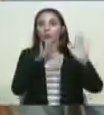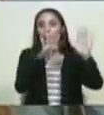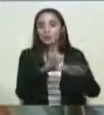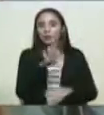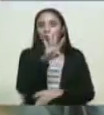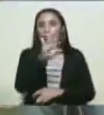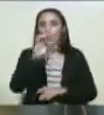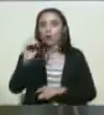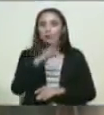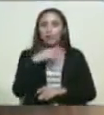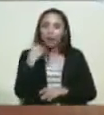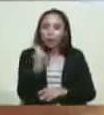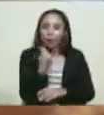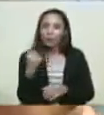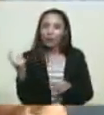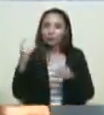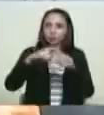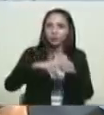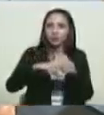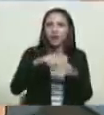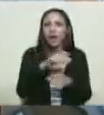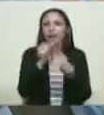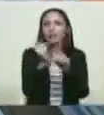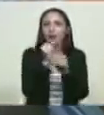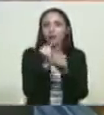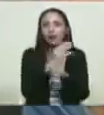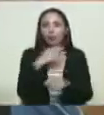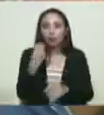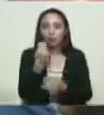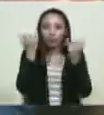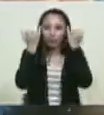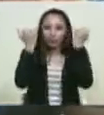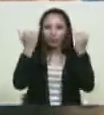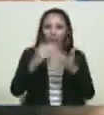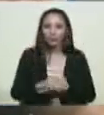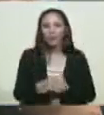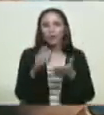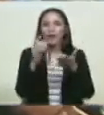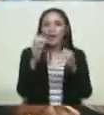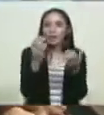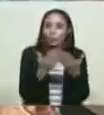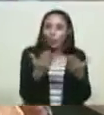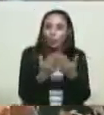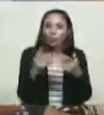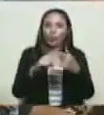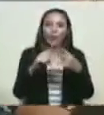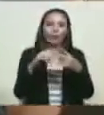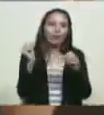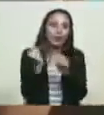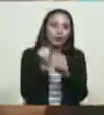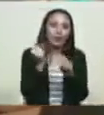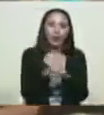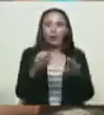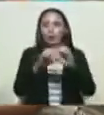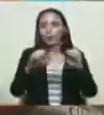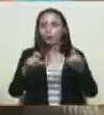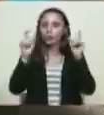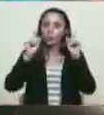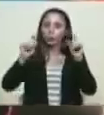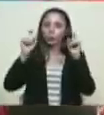59.940 nuevos jóvenes al Plan Chamba Juvenil, al estudio, al trabajo.